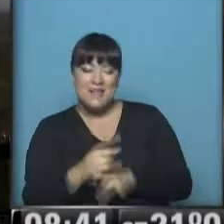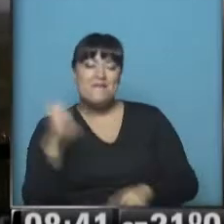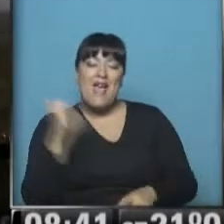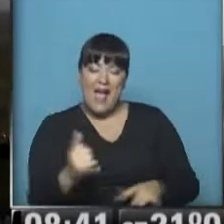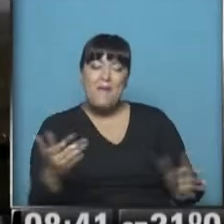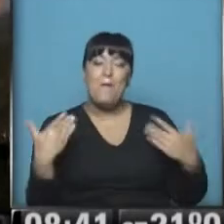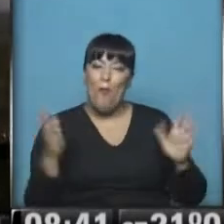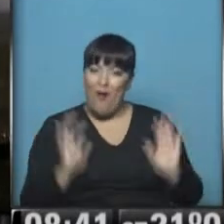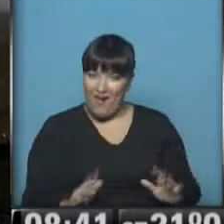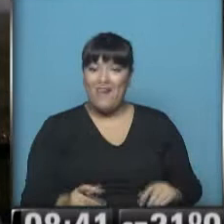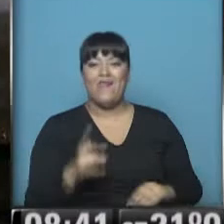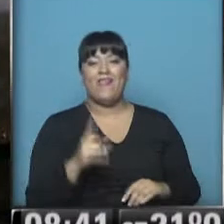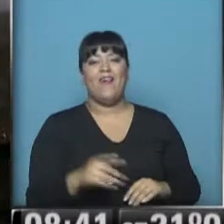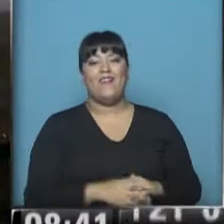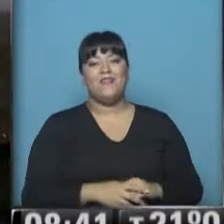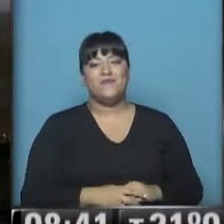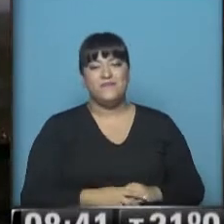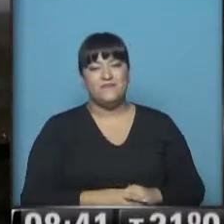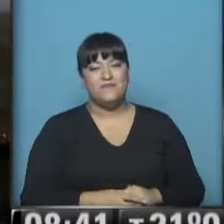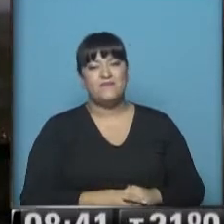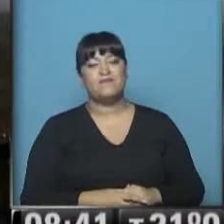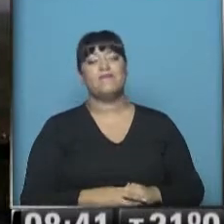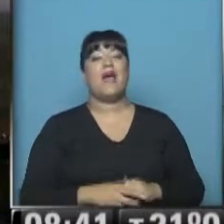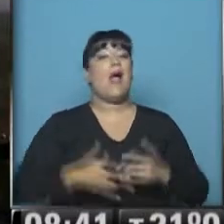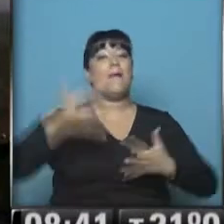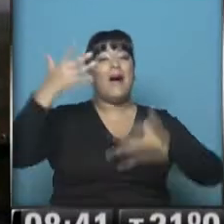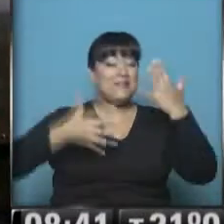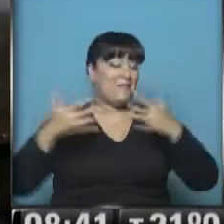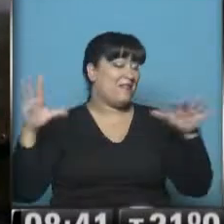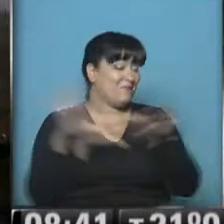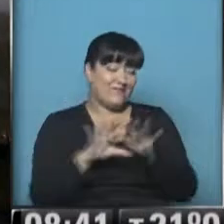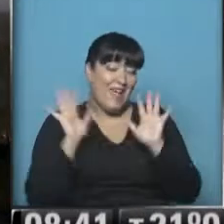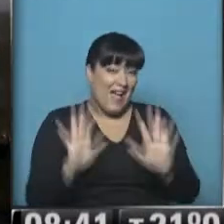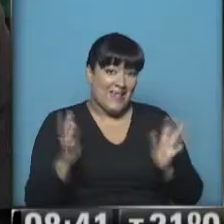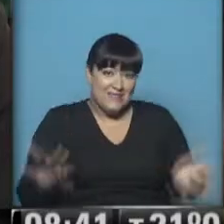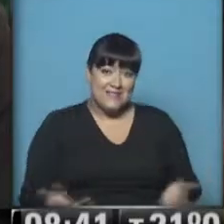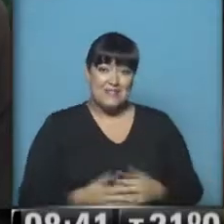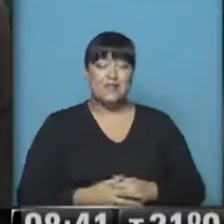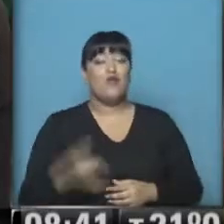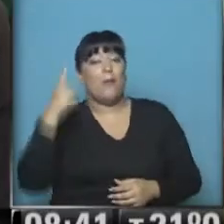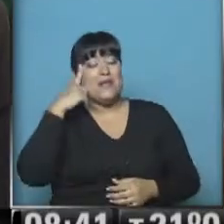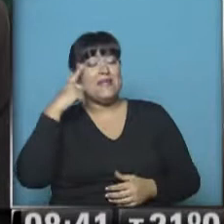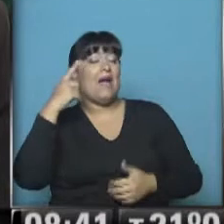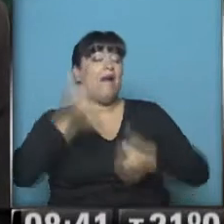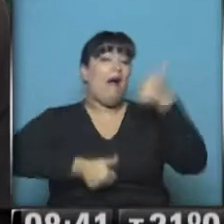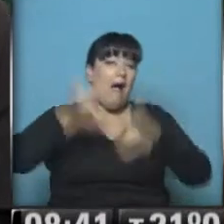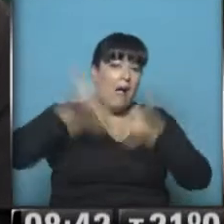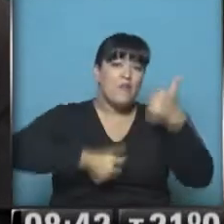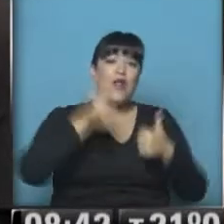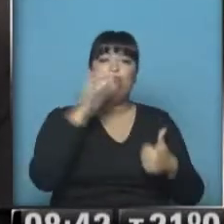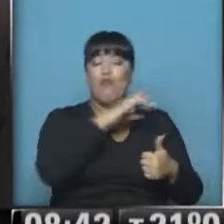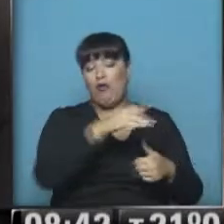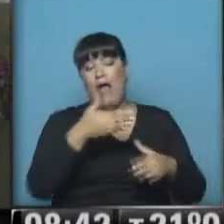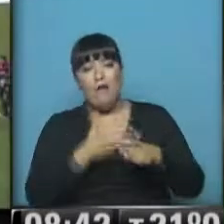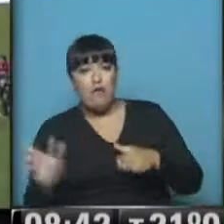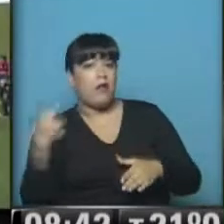Pero bueno, uno lo daba hasta como que las fuera, matemáticas no digan lo contrario, hay chances. Fuera de la pelea del campeonato. Yo lo daba sin fuera embargo, de la pelea, sí. Está ahí nada